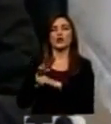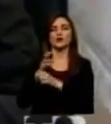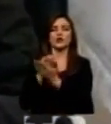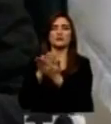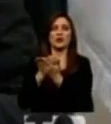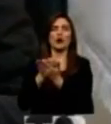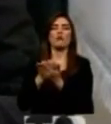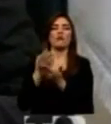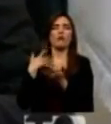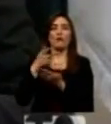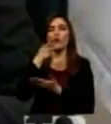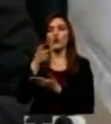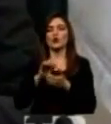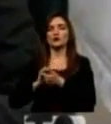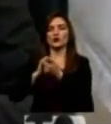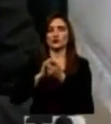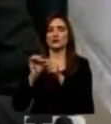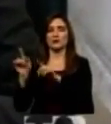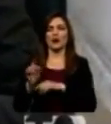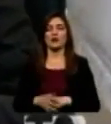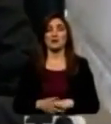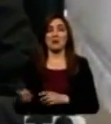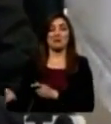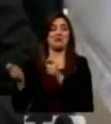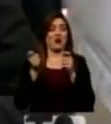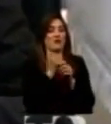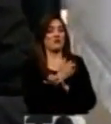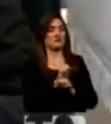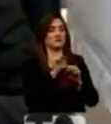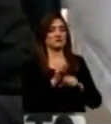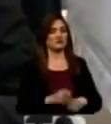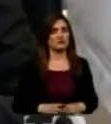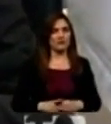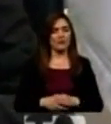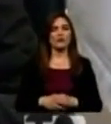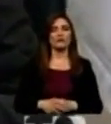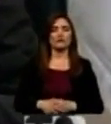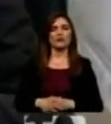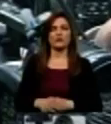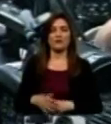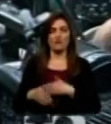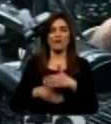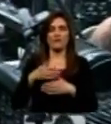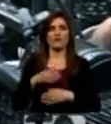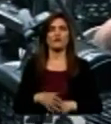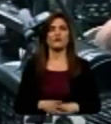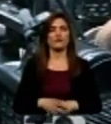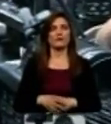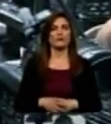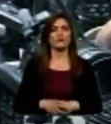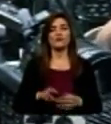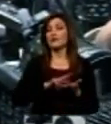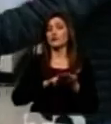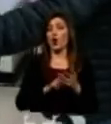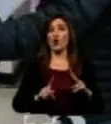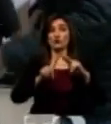que tenía para su defensa, porque está previsto que en todos estos casos habrá una audiencia. En esta sesión extraordinaria,